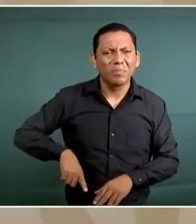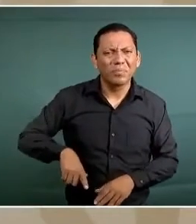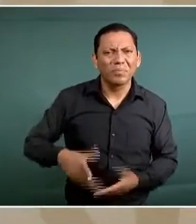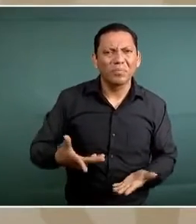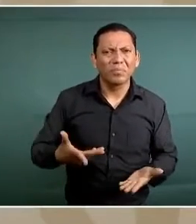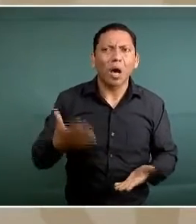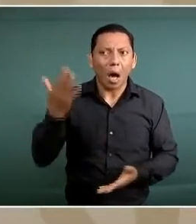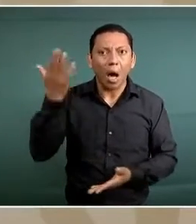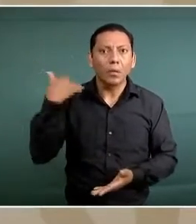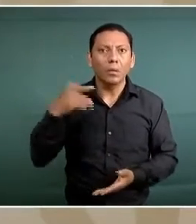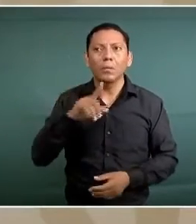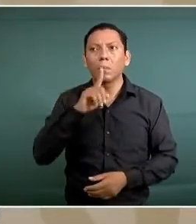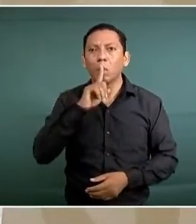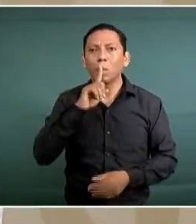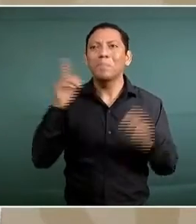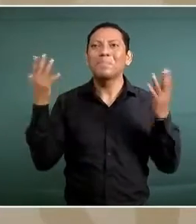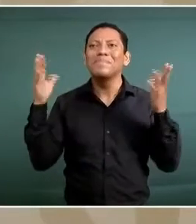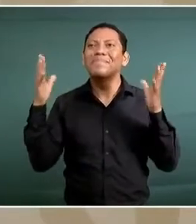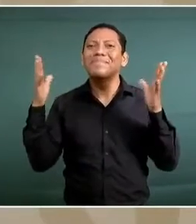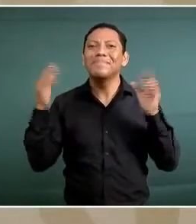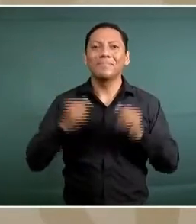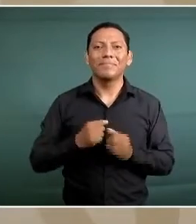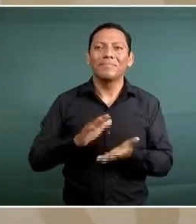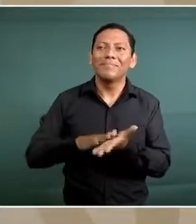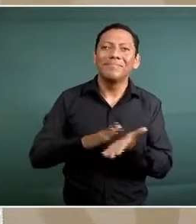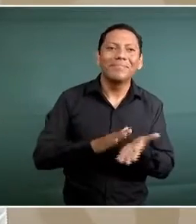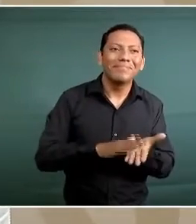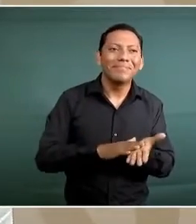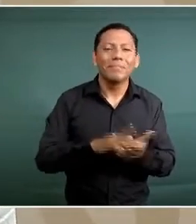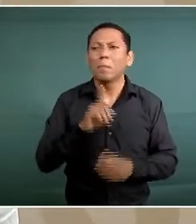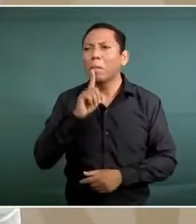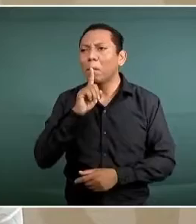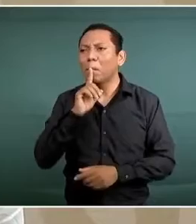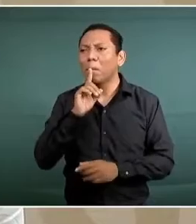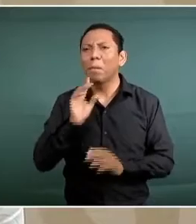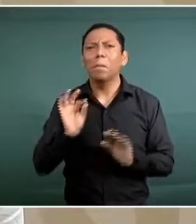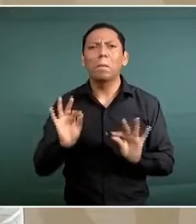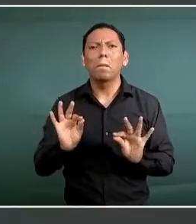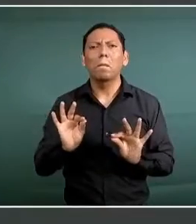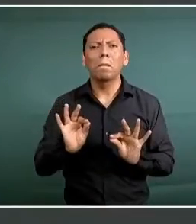aplaudir y callar quemarle incienso al presidente